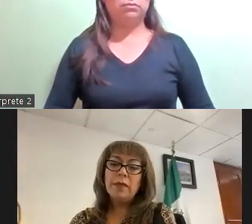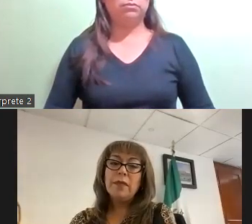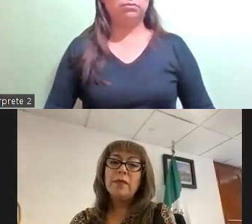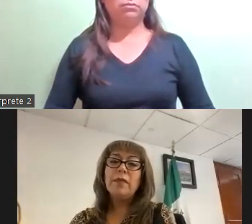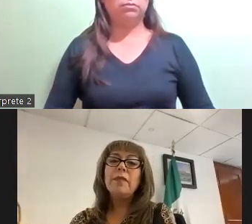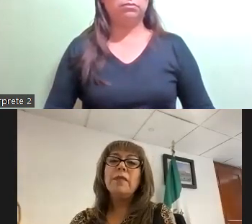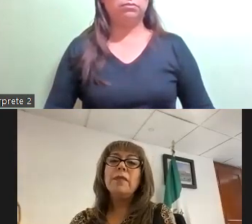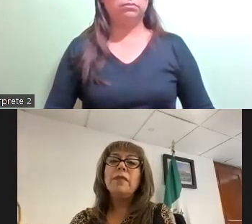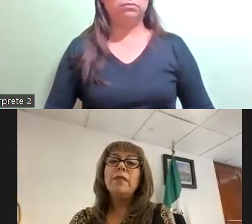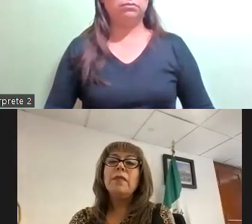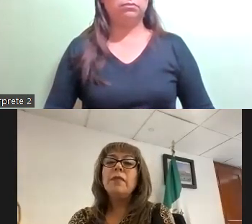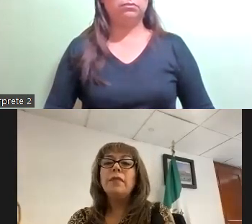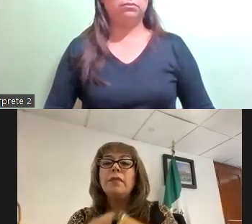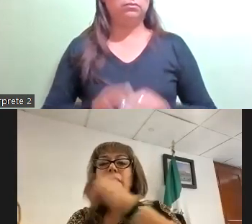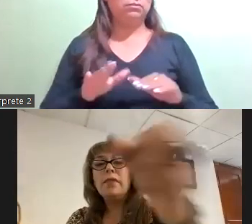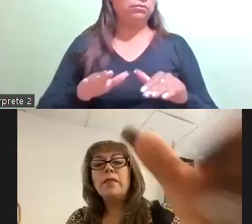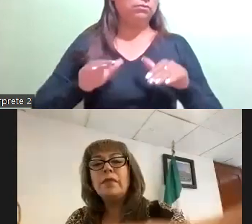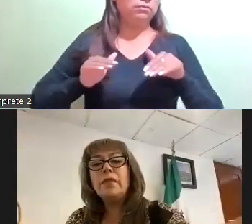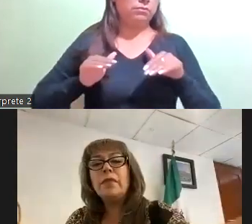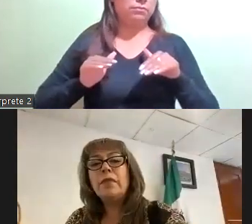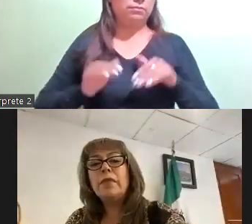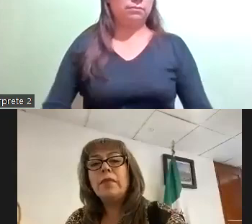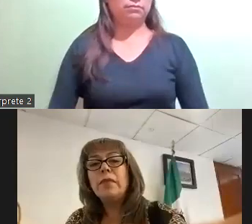Omar Color, en abstención.